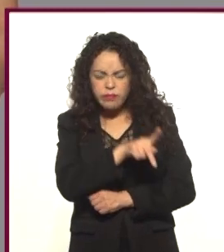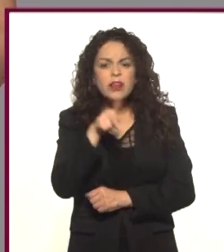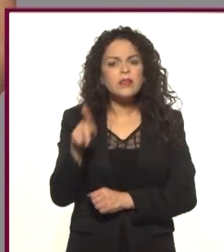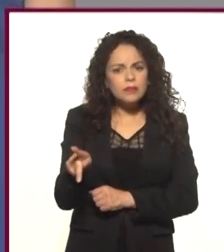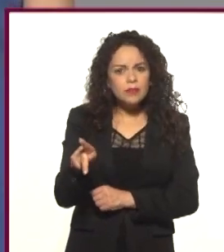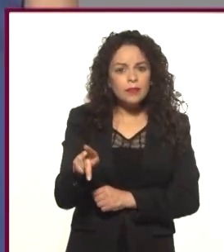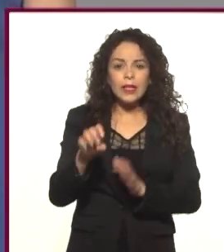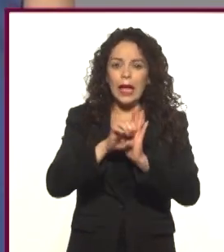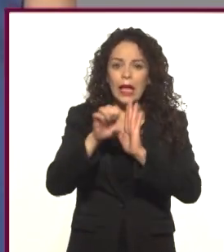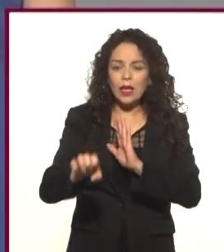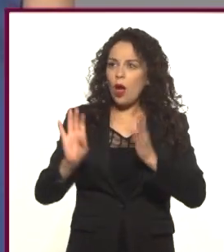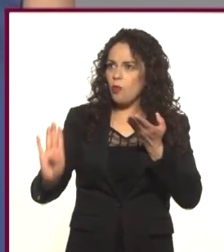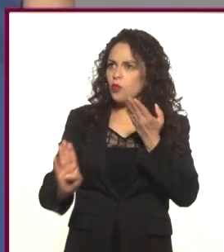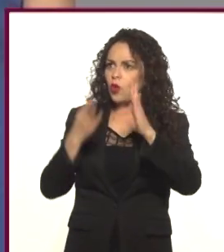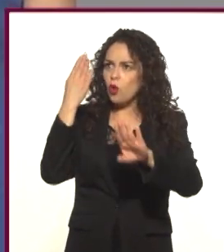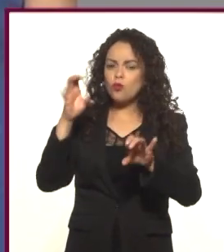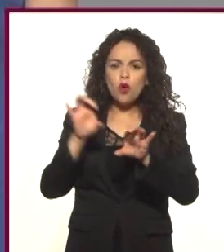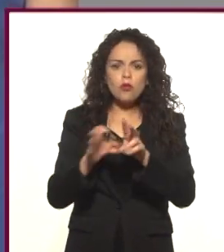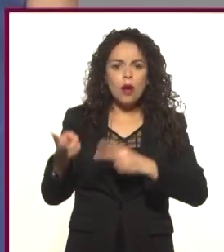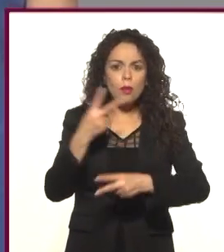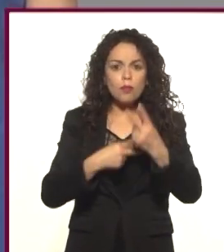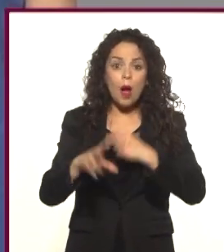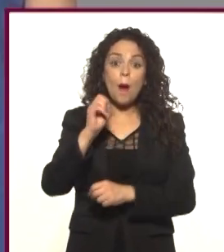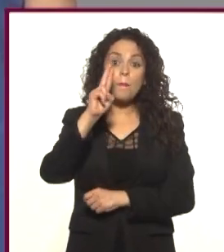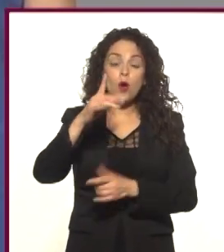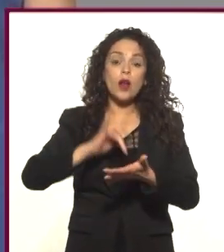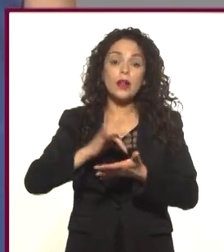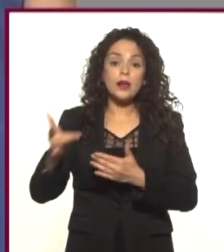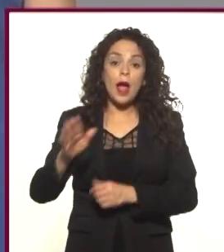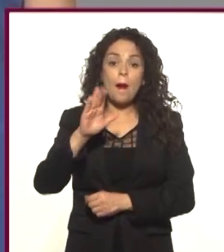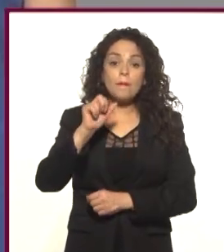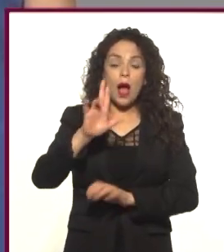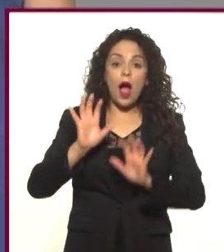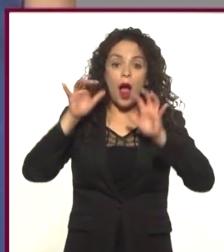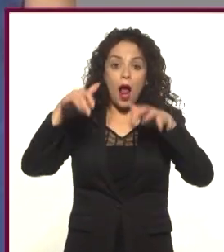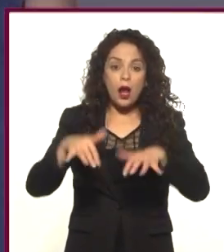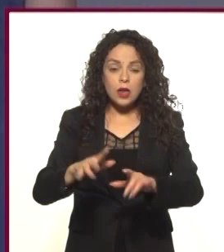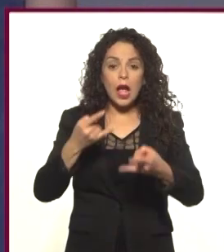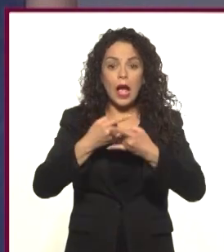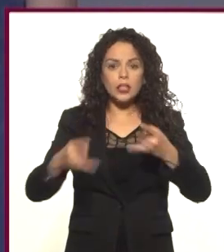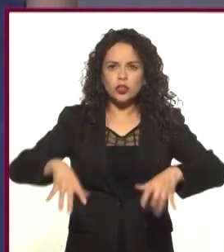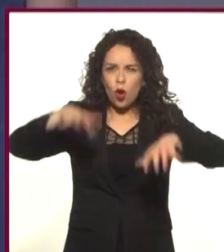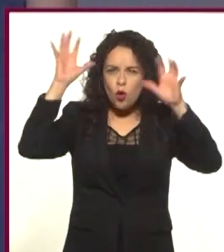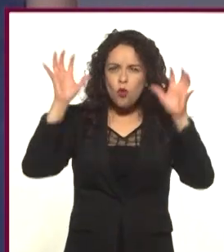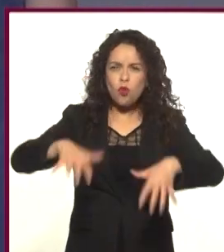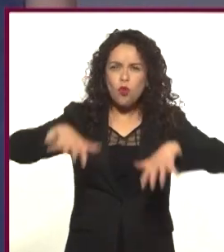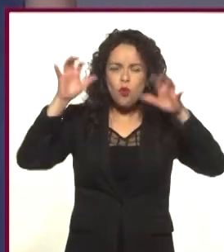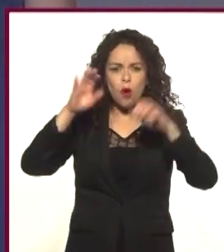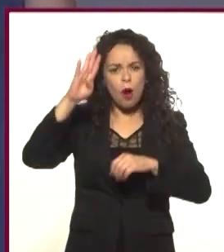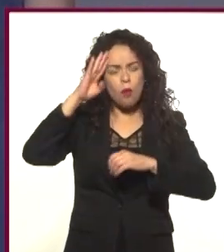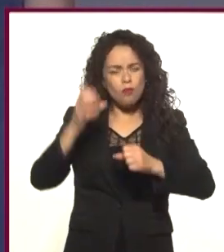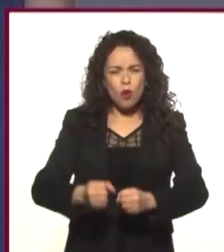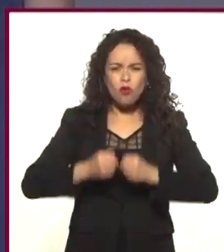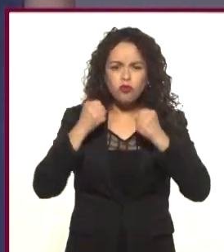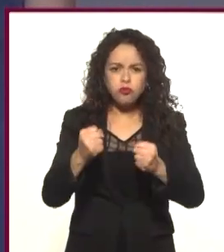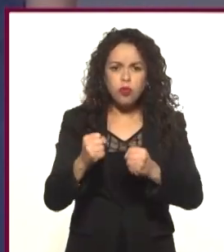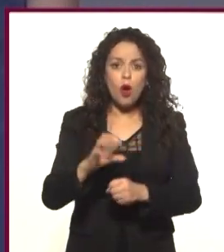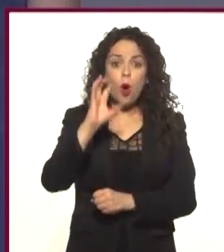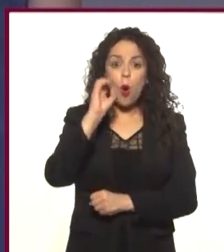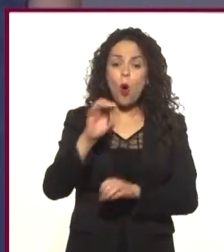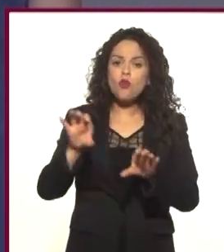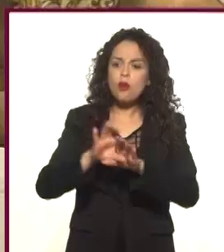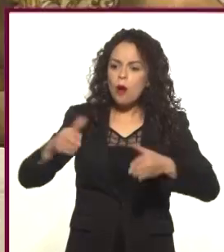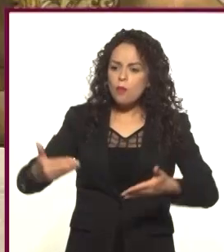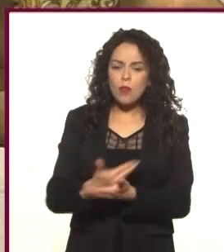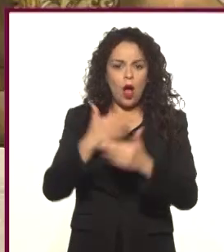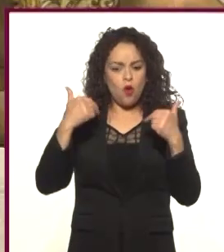mitos similares. Como que el mundo fue creado a partir del mar. Historias sobre un diluvio de grandes proporciones. O la